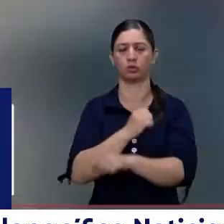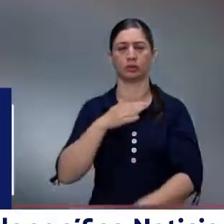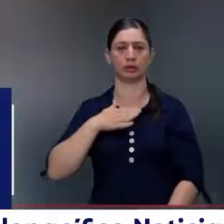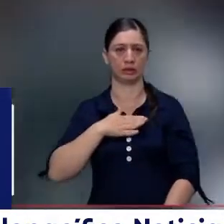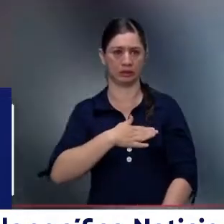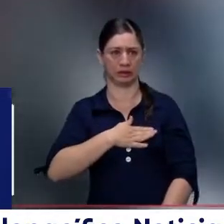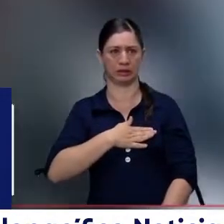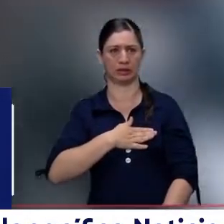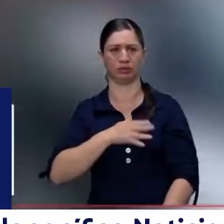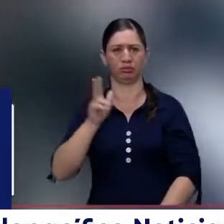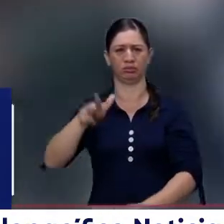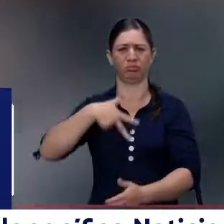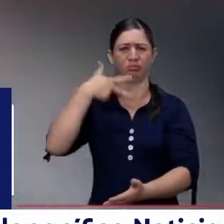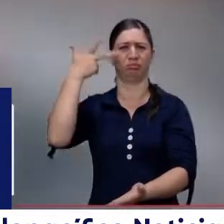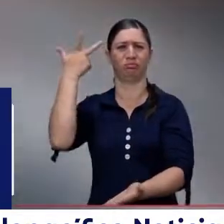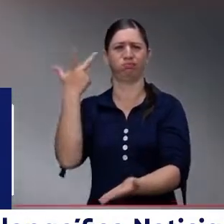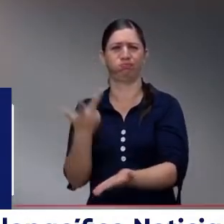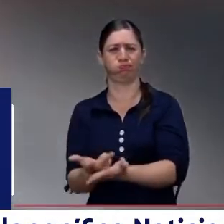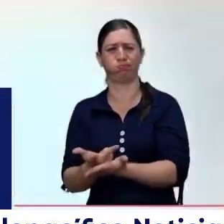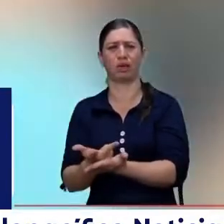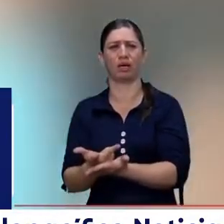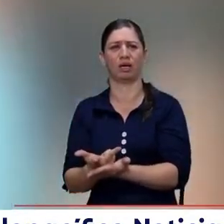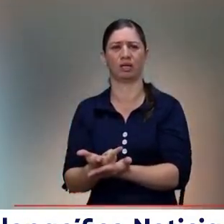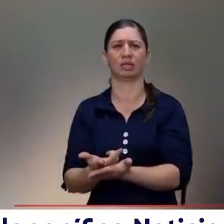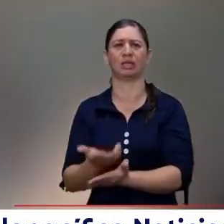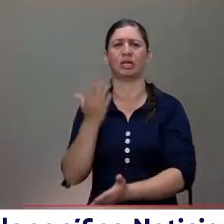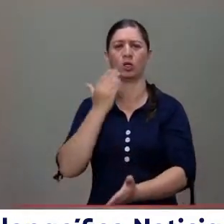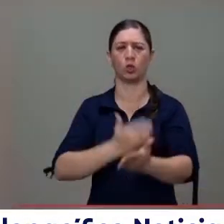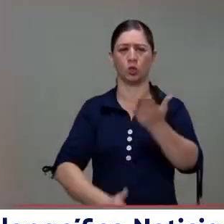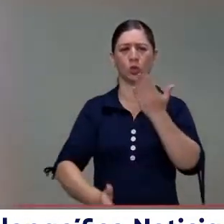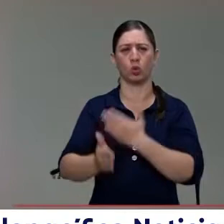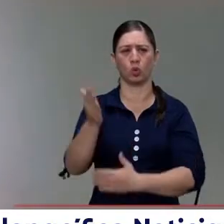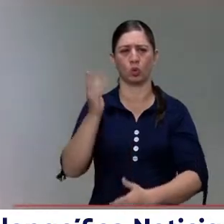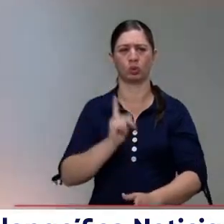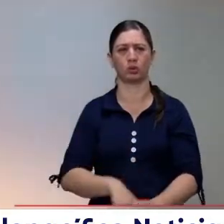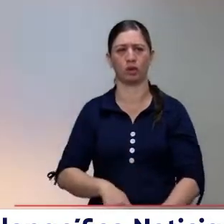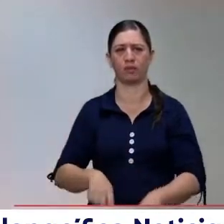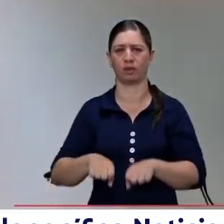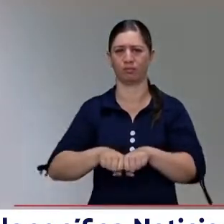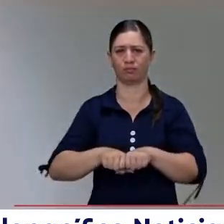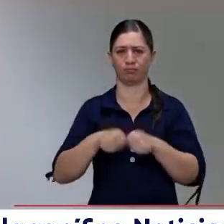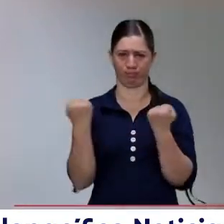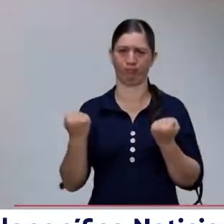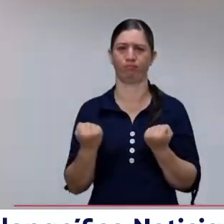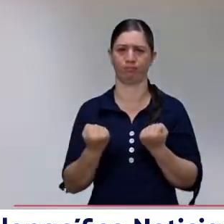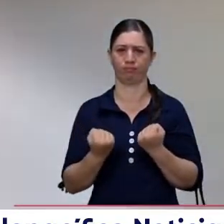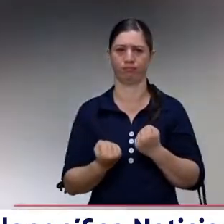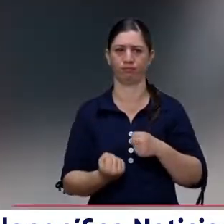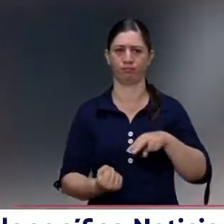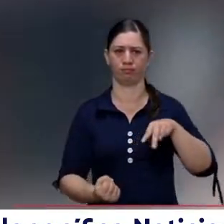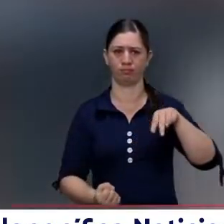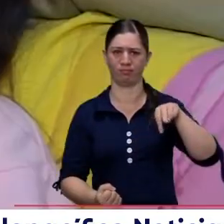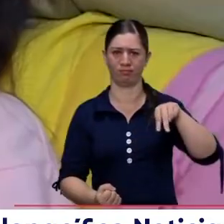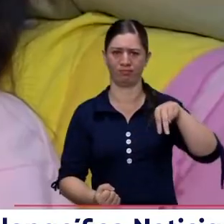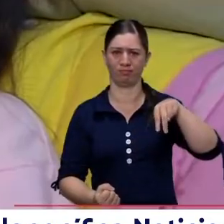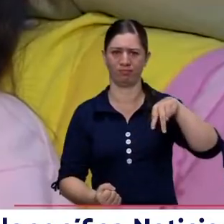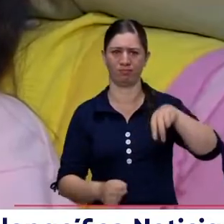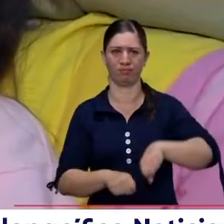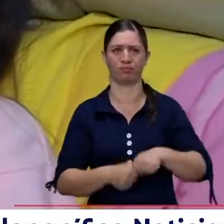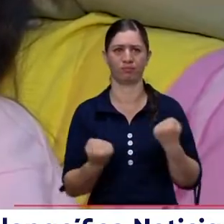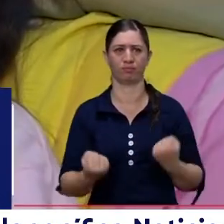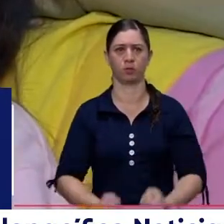cae estrepitosamente al suelo sufriendo varias lesiones, entre ellas la fractura de una de sus extremidades.